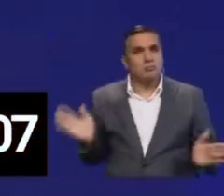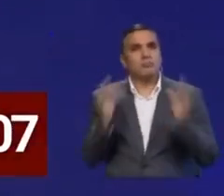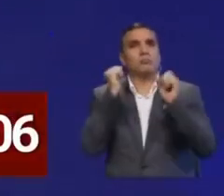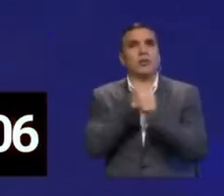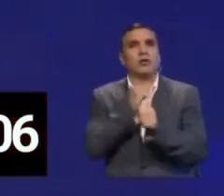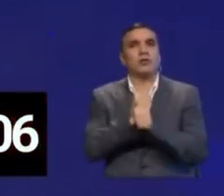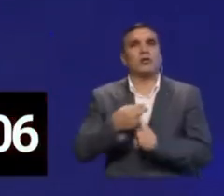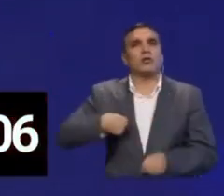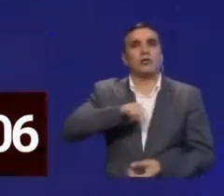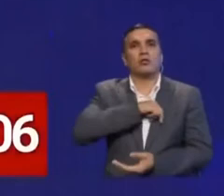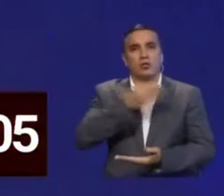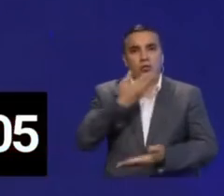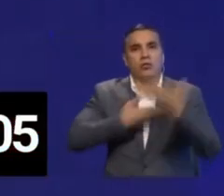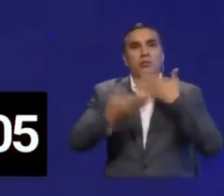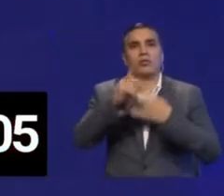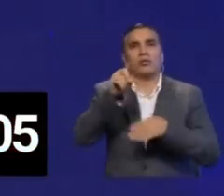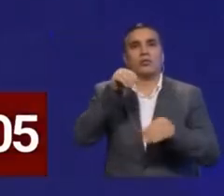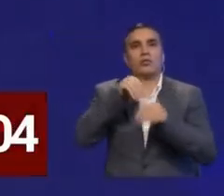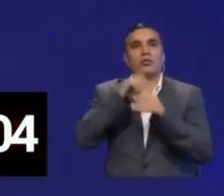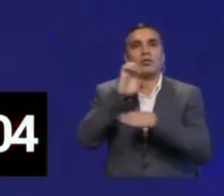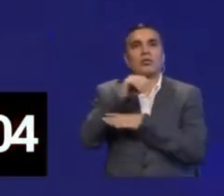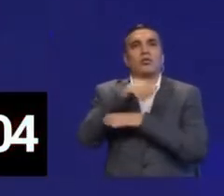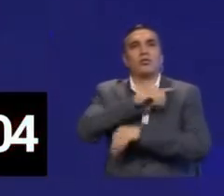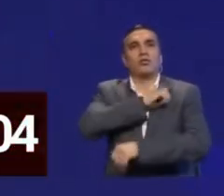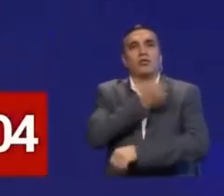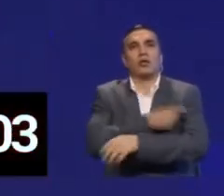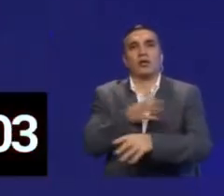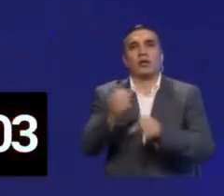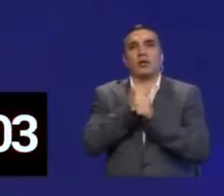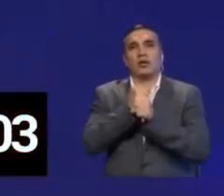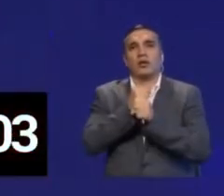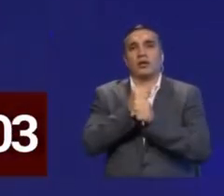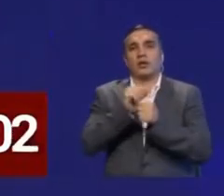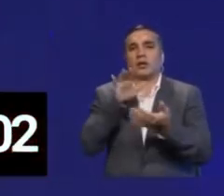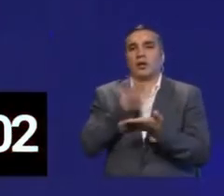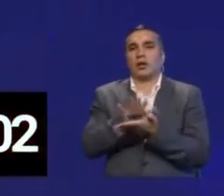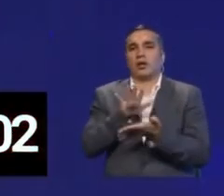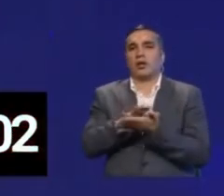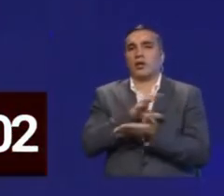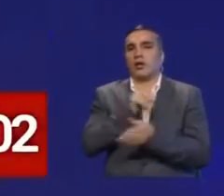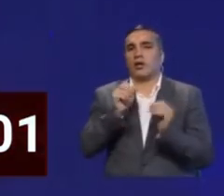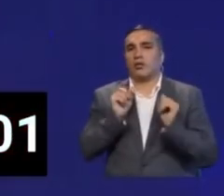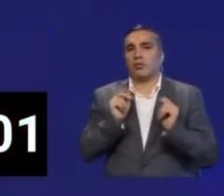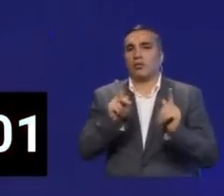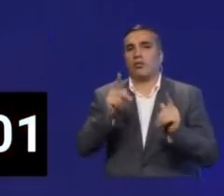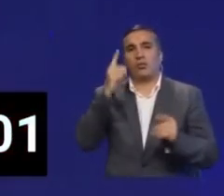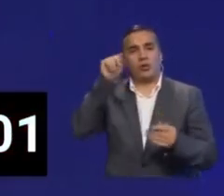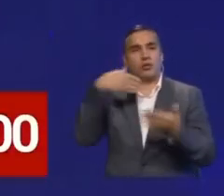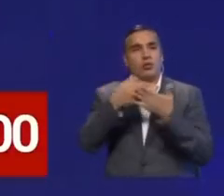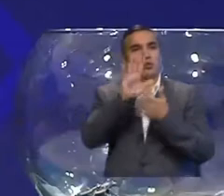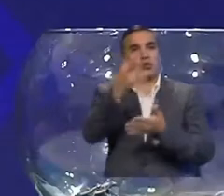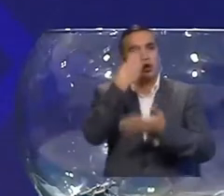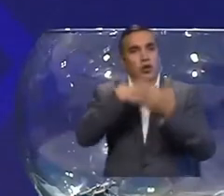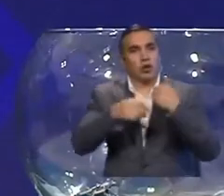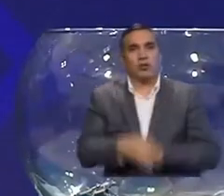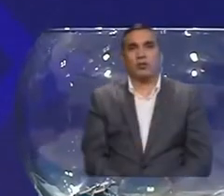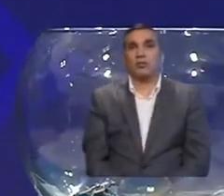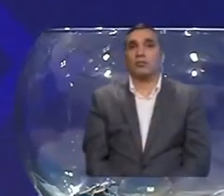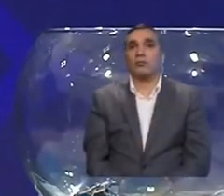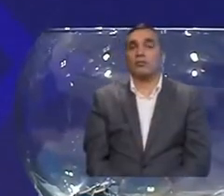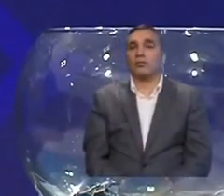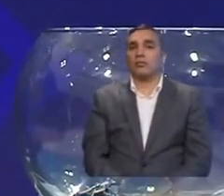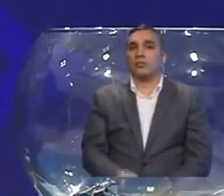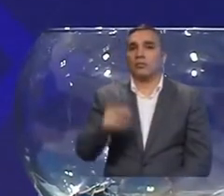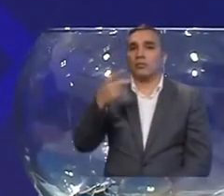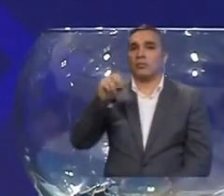y vamos a volver a ese país de estabilidad, de seguridad, de tranquilidad y de oportunidades para tus hijos. ¿Coincide, candidato